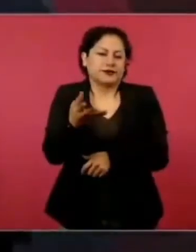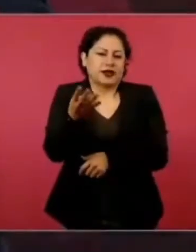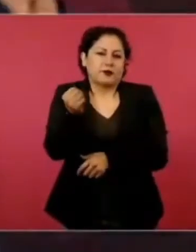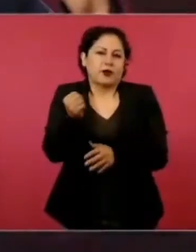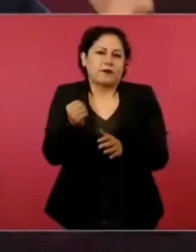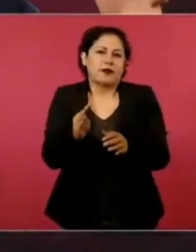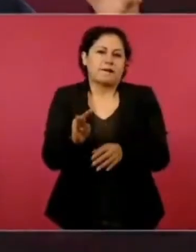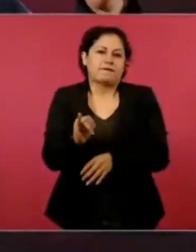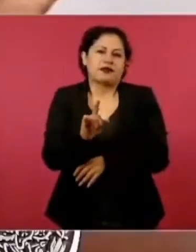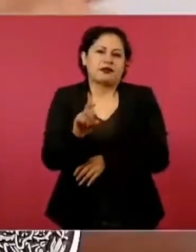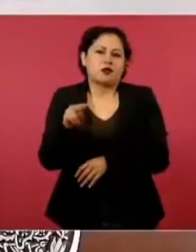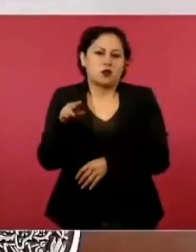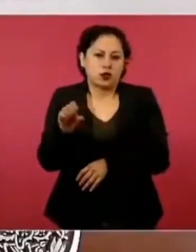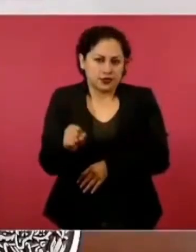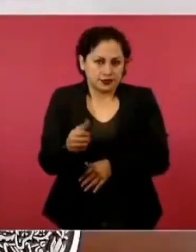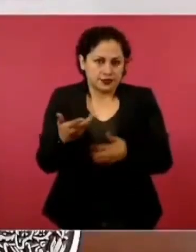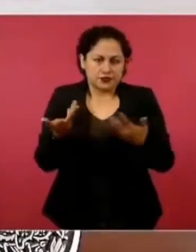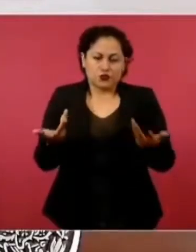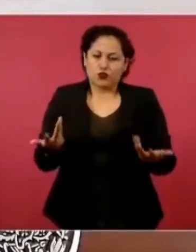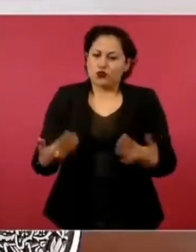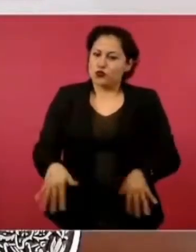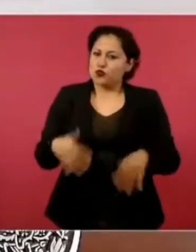Y el equipo